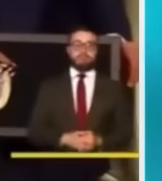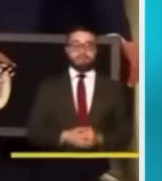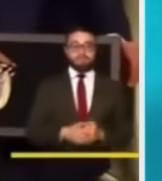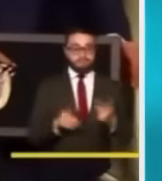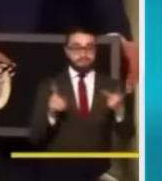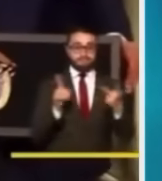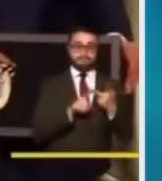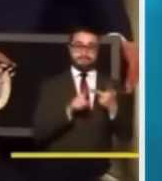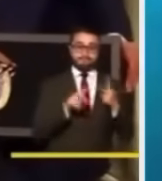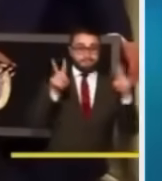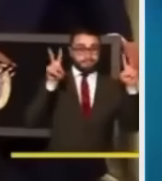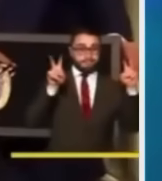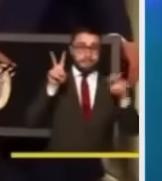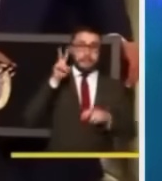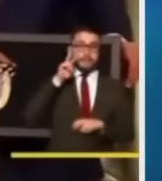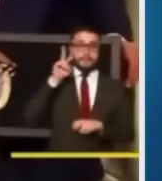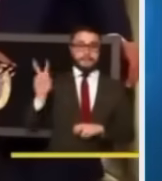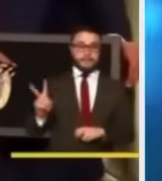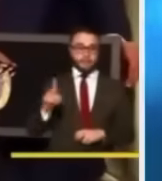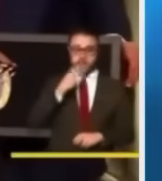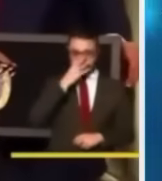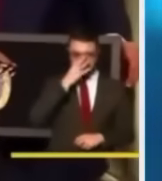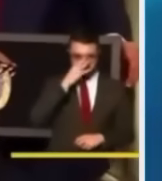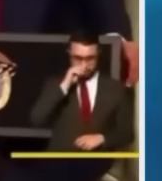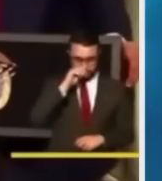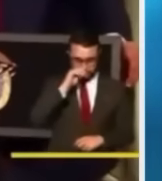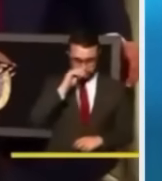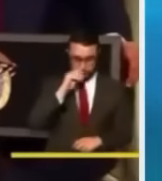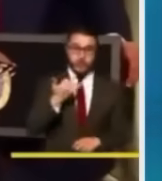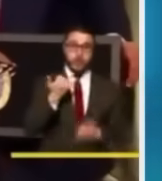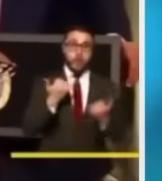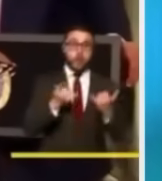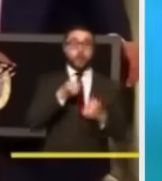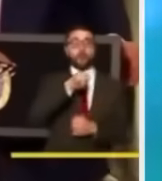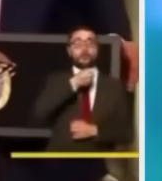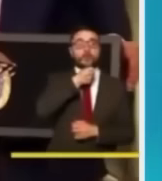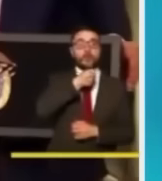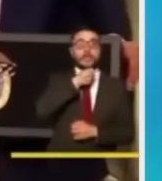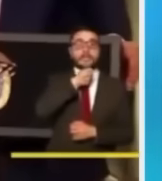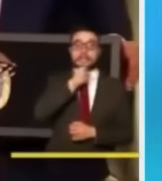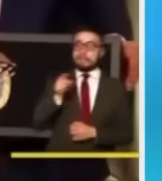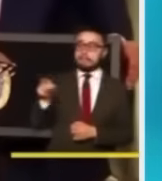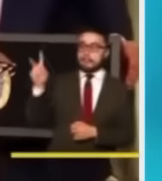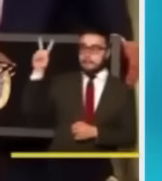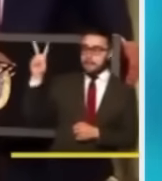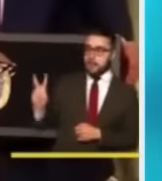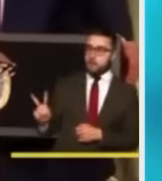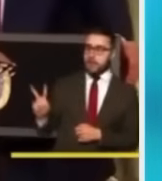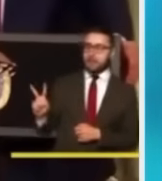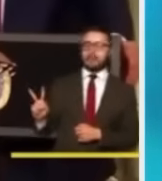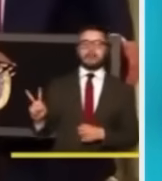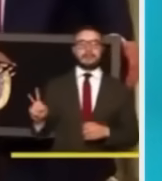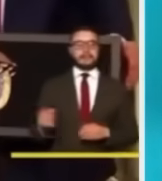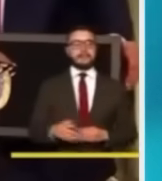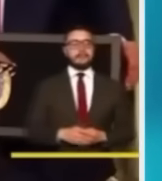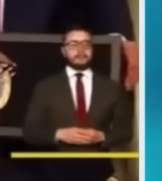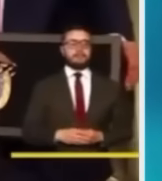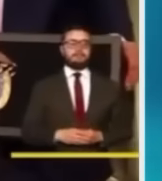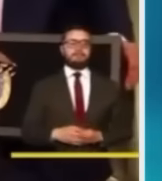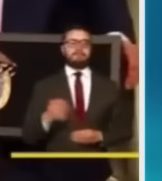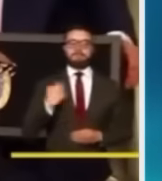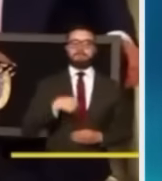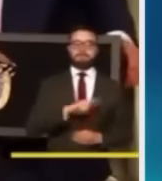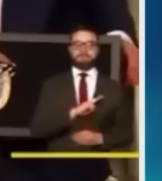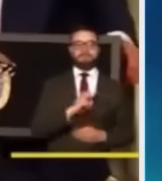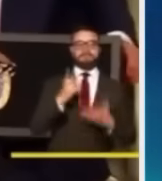vamos a ser libres vamos a a a mandar a volar a a Nicolás maduro y cuando más necesitaban los ciudadanos de esa